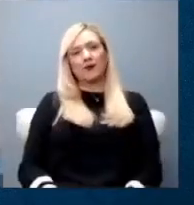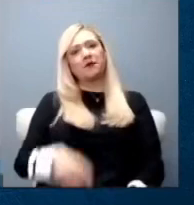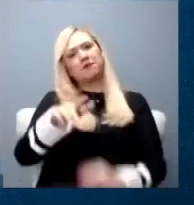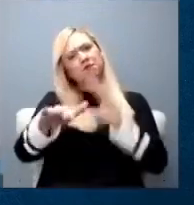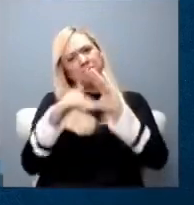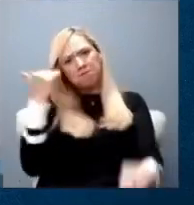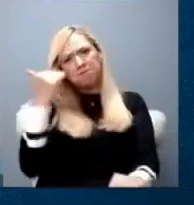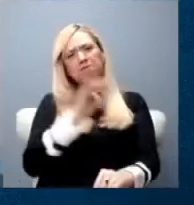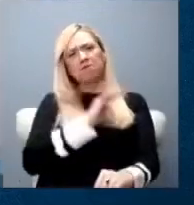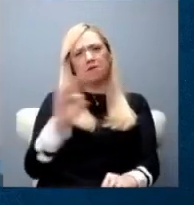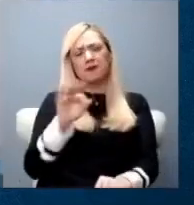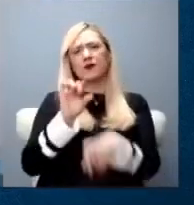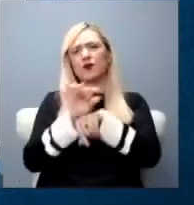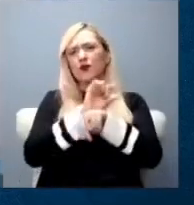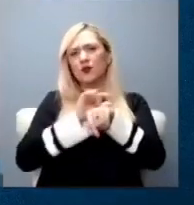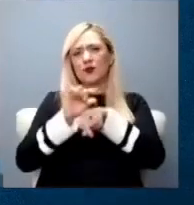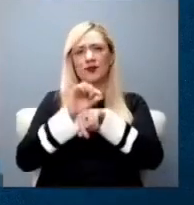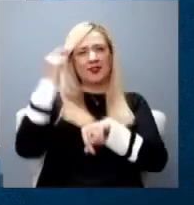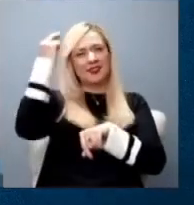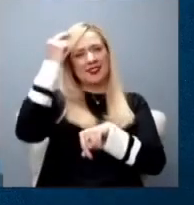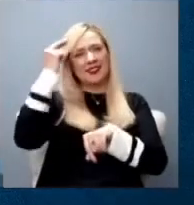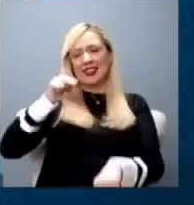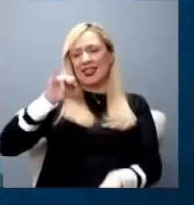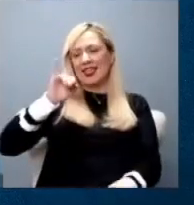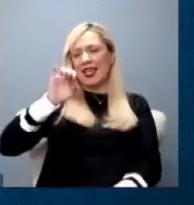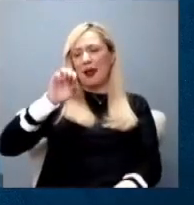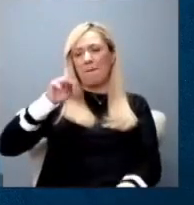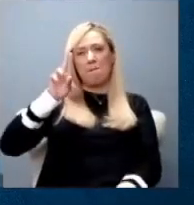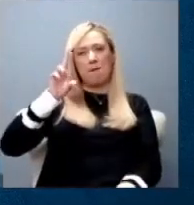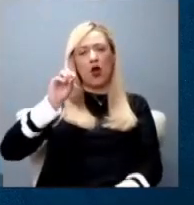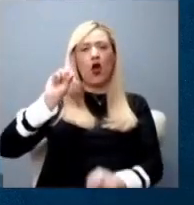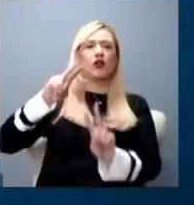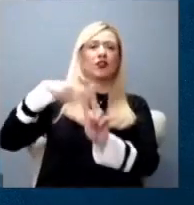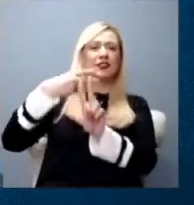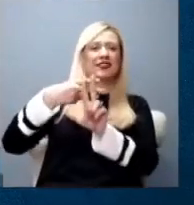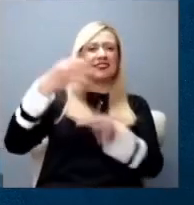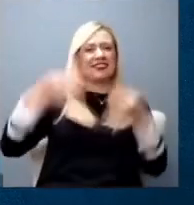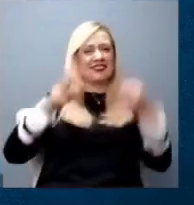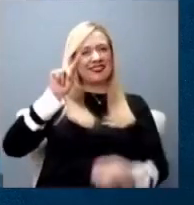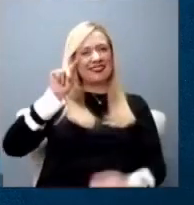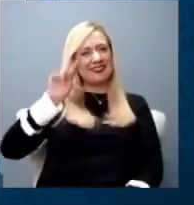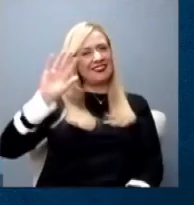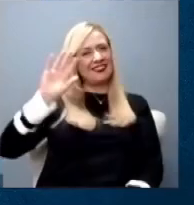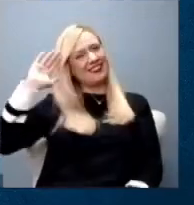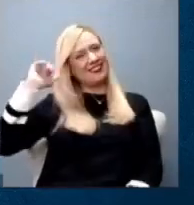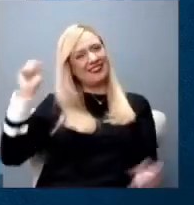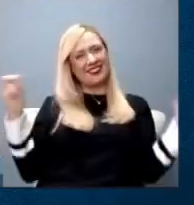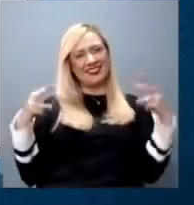comentarios a mi cuenta de Twitter rmiembro1 o a #JusticiaTV. Hasta la próxima.